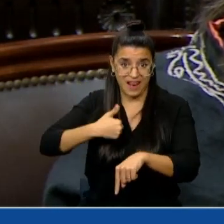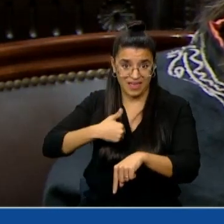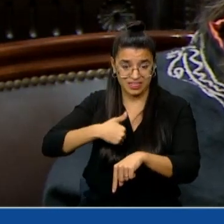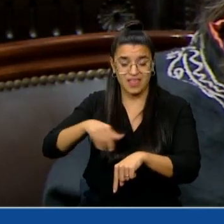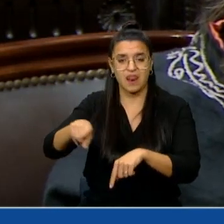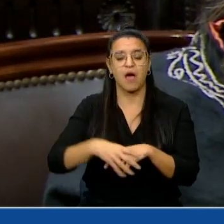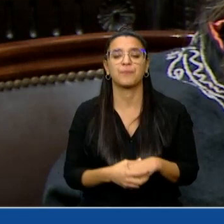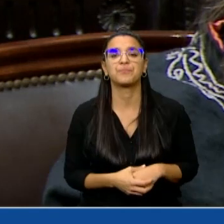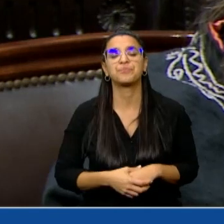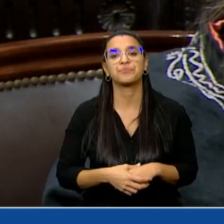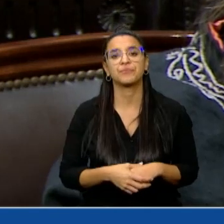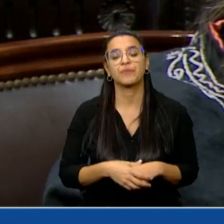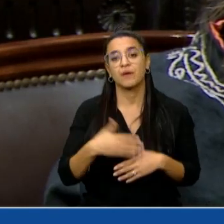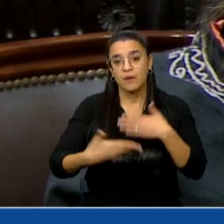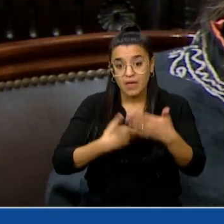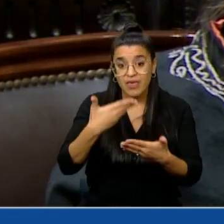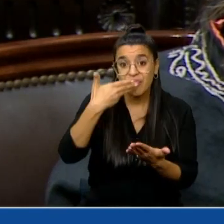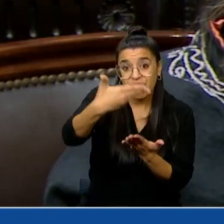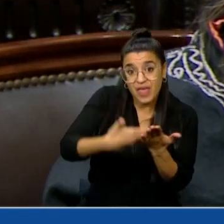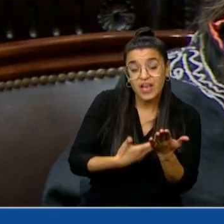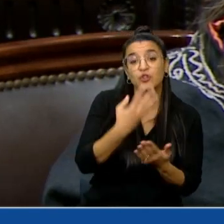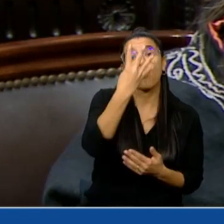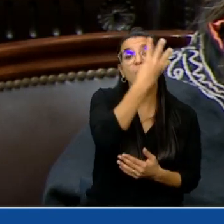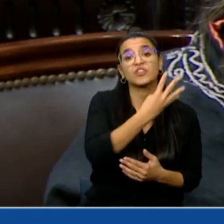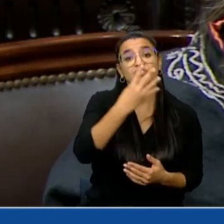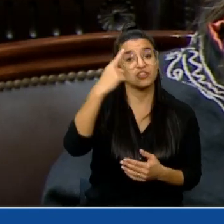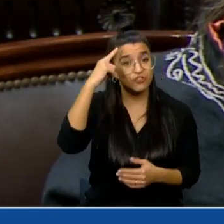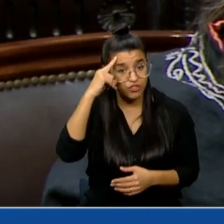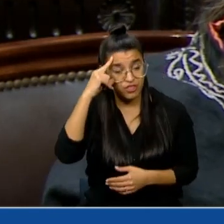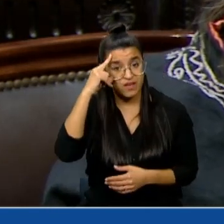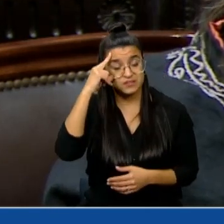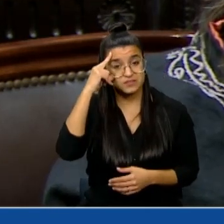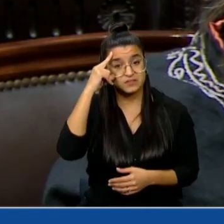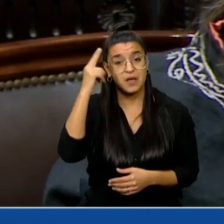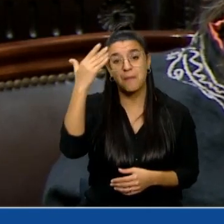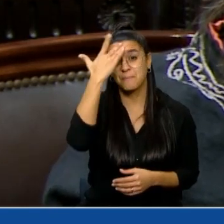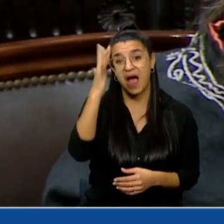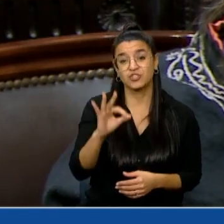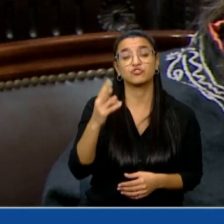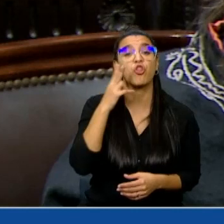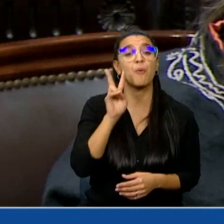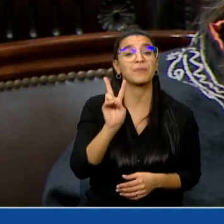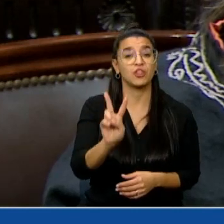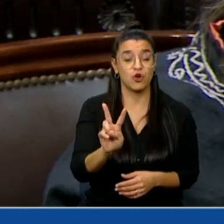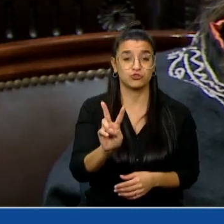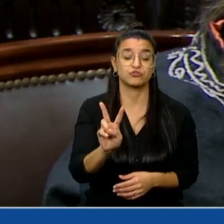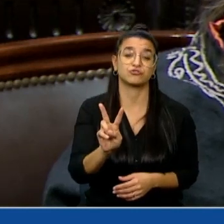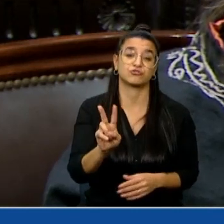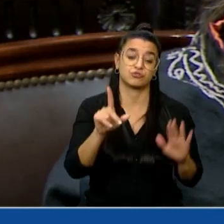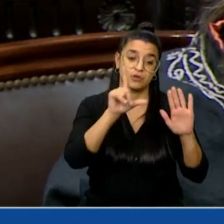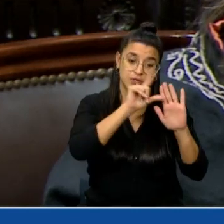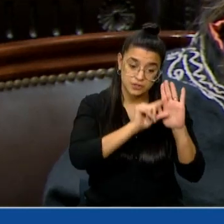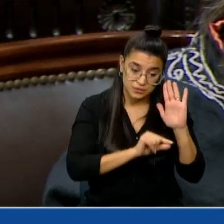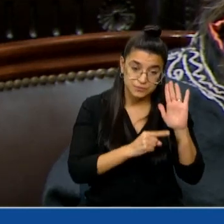que luego el decreto 410 de marzo del 2002, en su